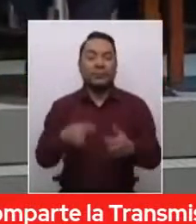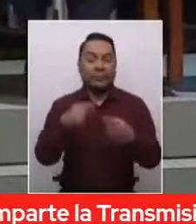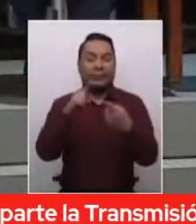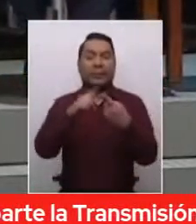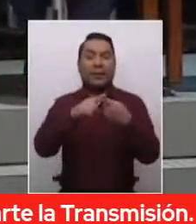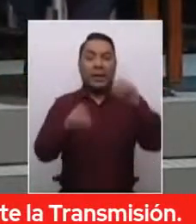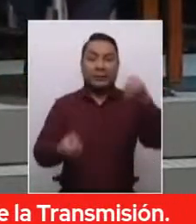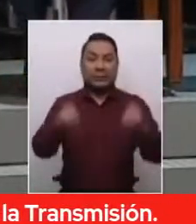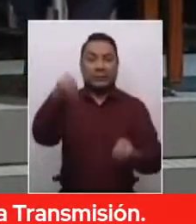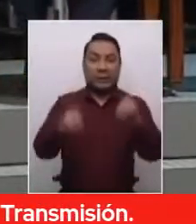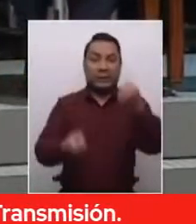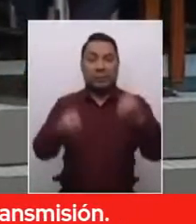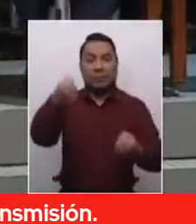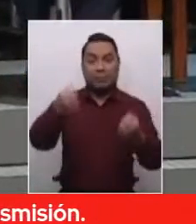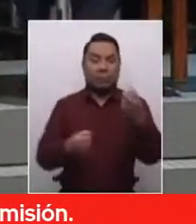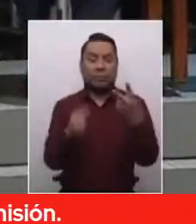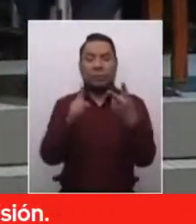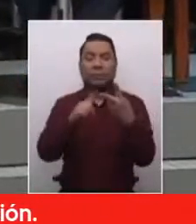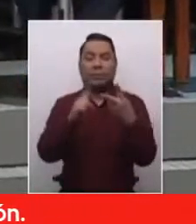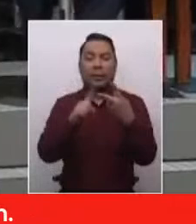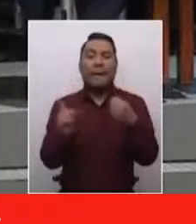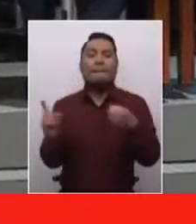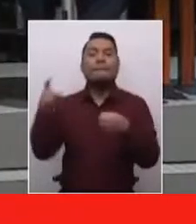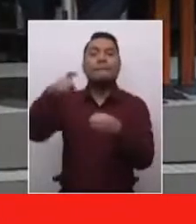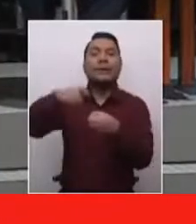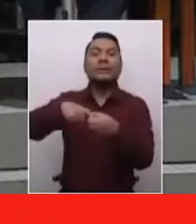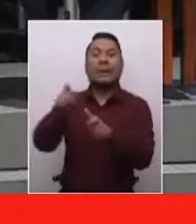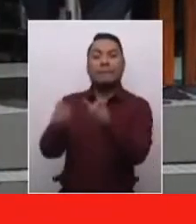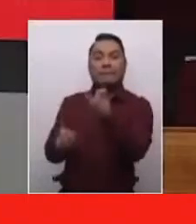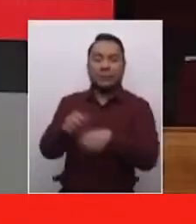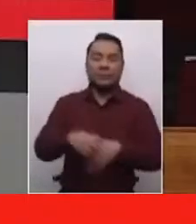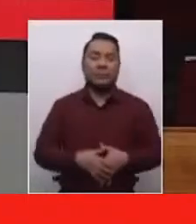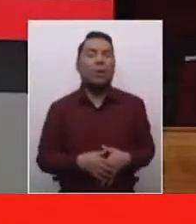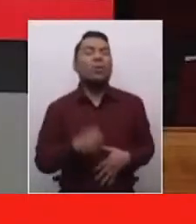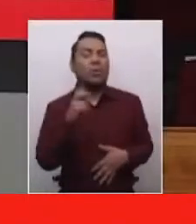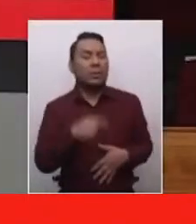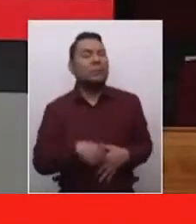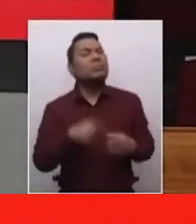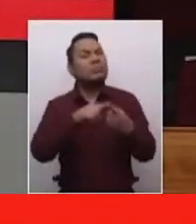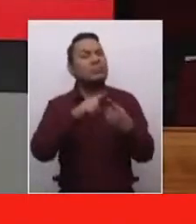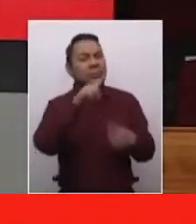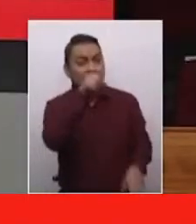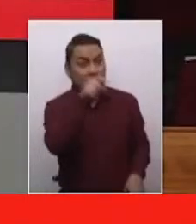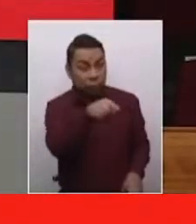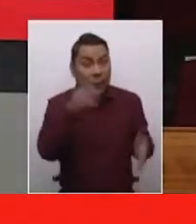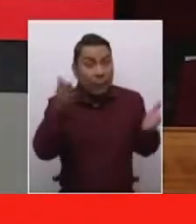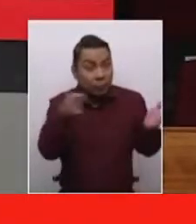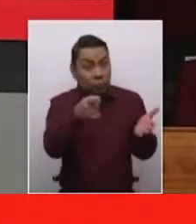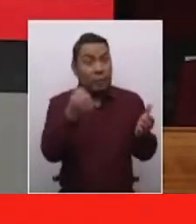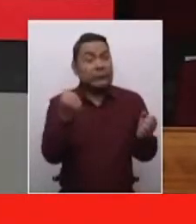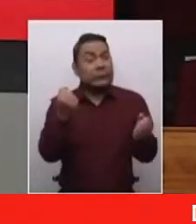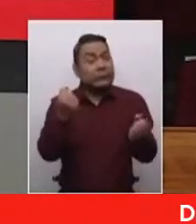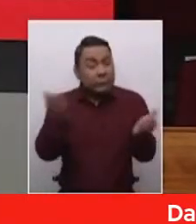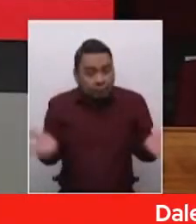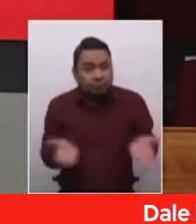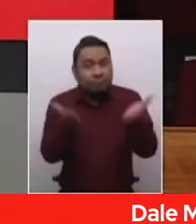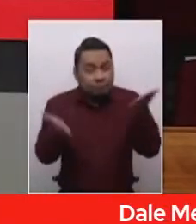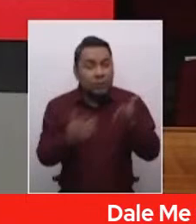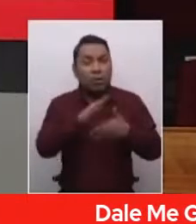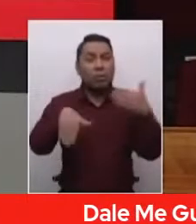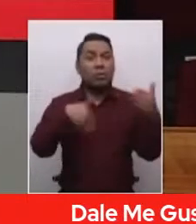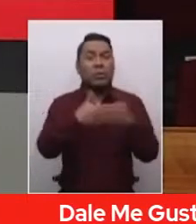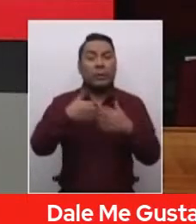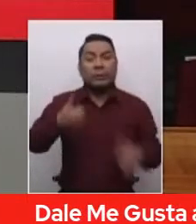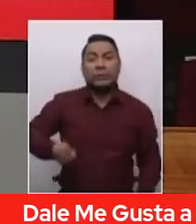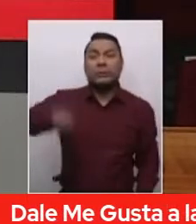Transporte y participación ciudadana. La primera, promoverá su gestión la desactivación de la